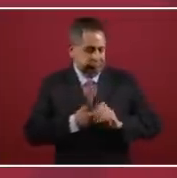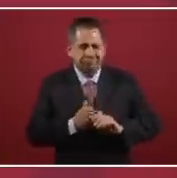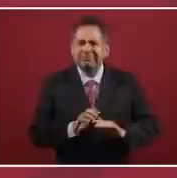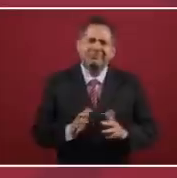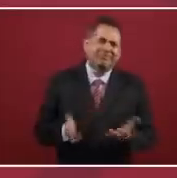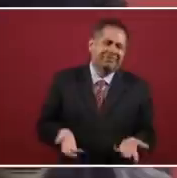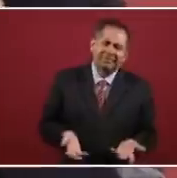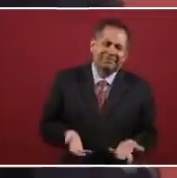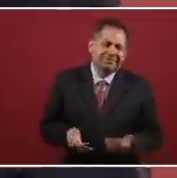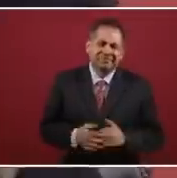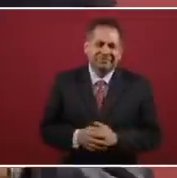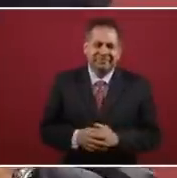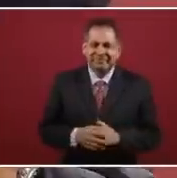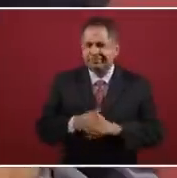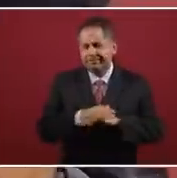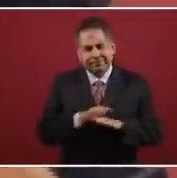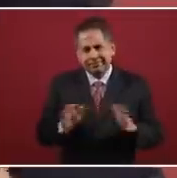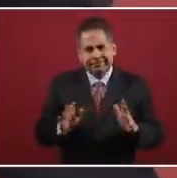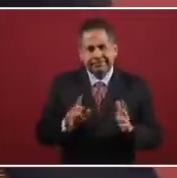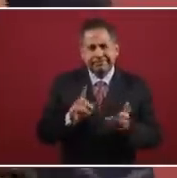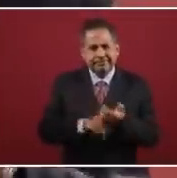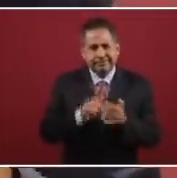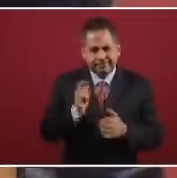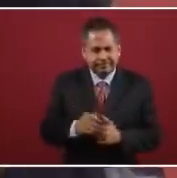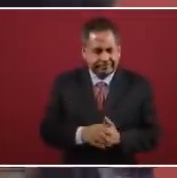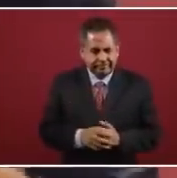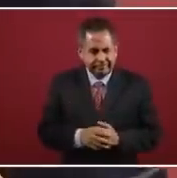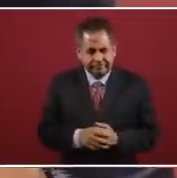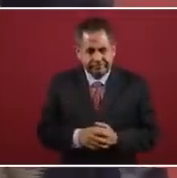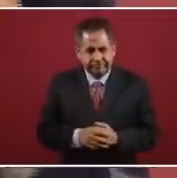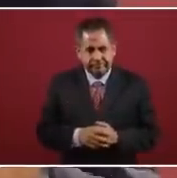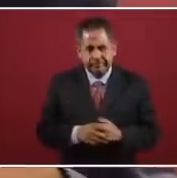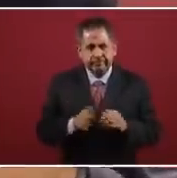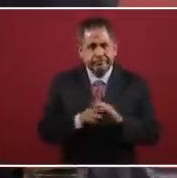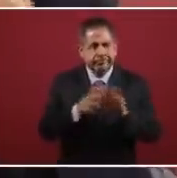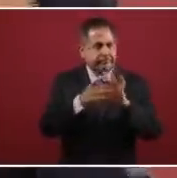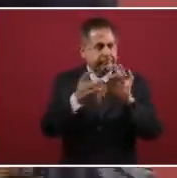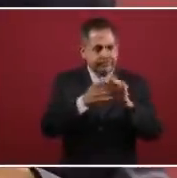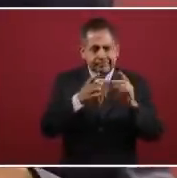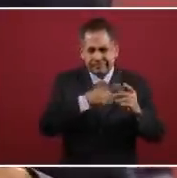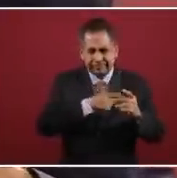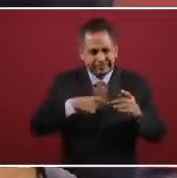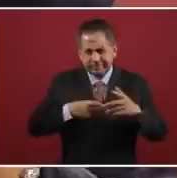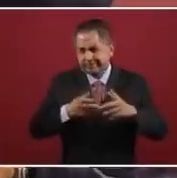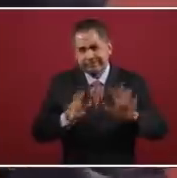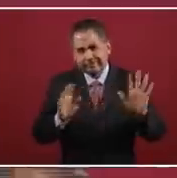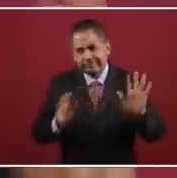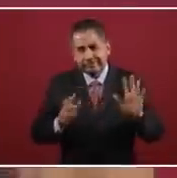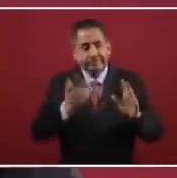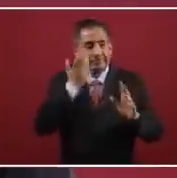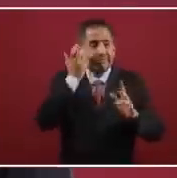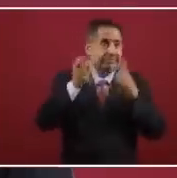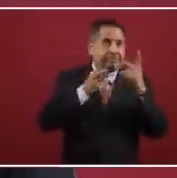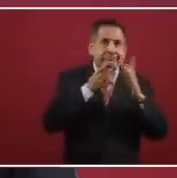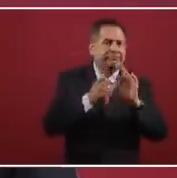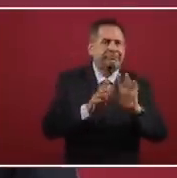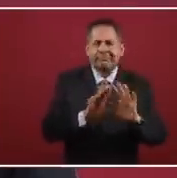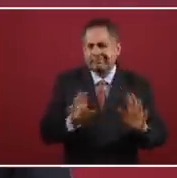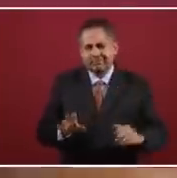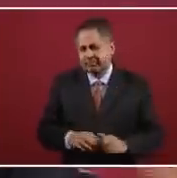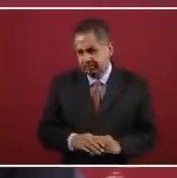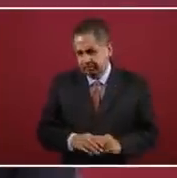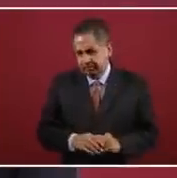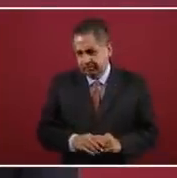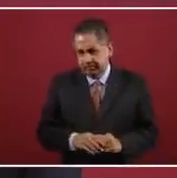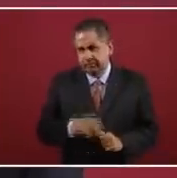porque luego en nombre de la gente o por supuestos daños ocasionados, que los hay, lo